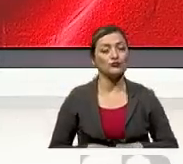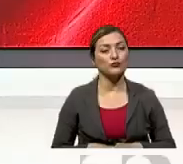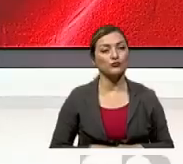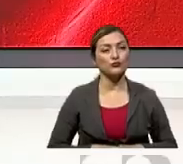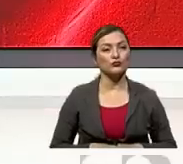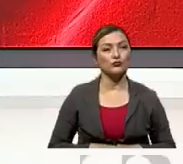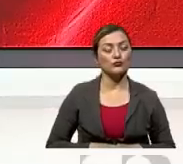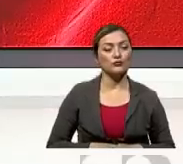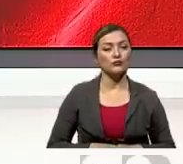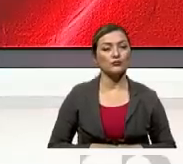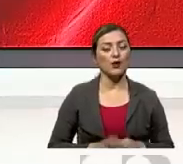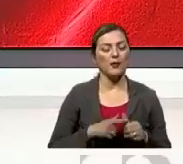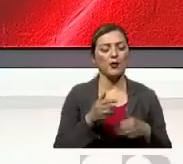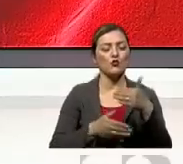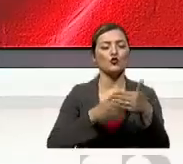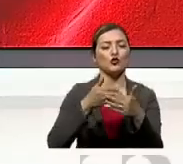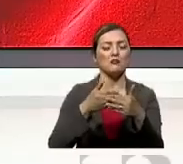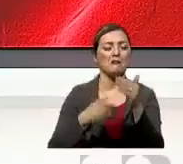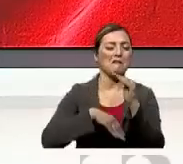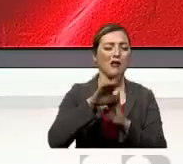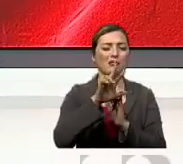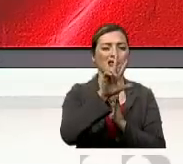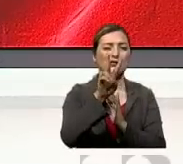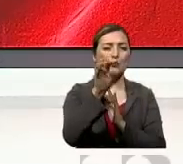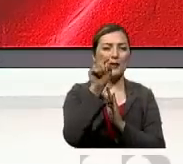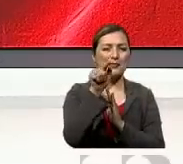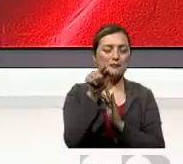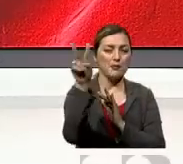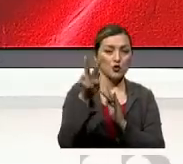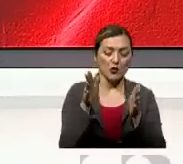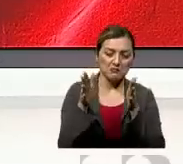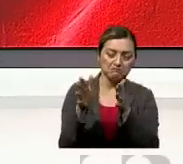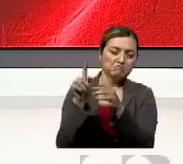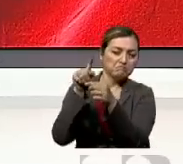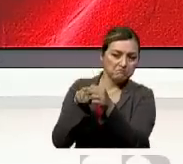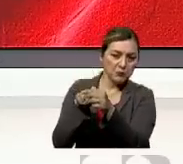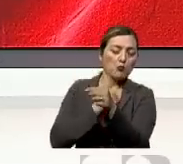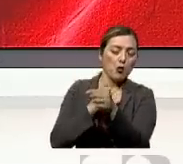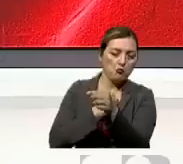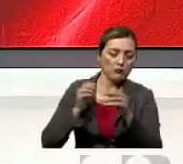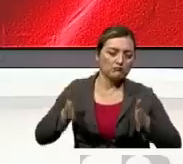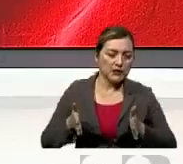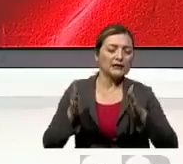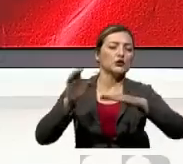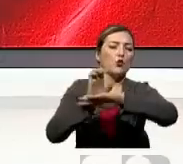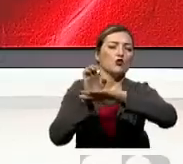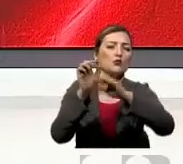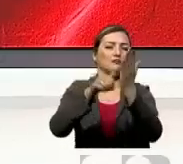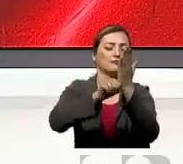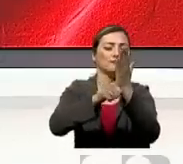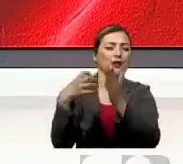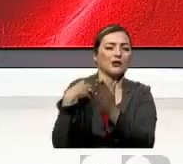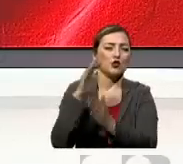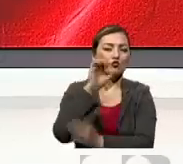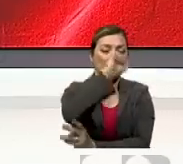de 320 mil venezolanos que ingresaron de forma regular podrán registrarse para iniciar con el proceso que les